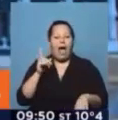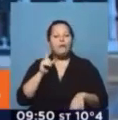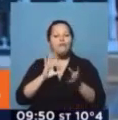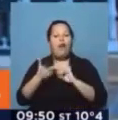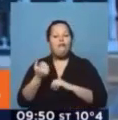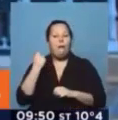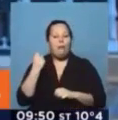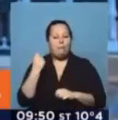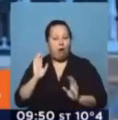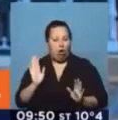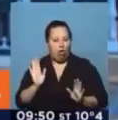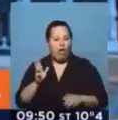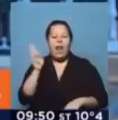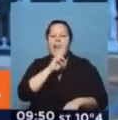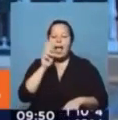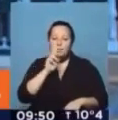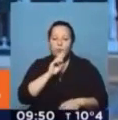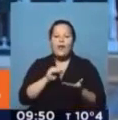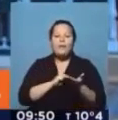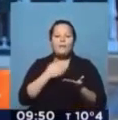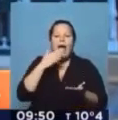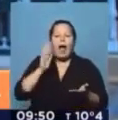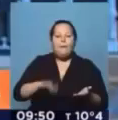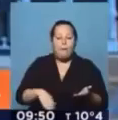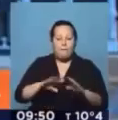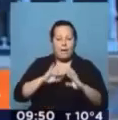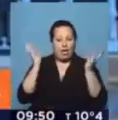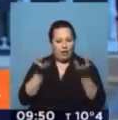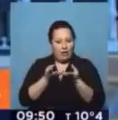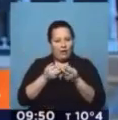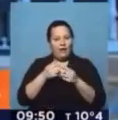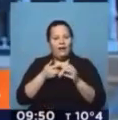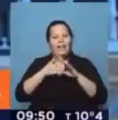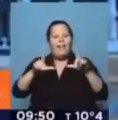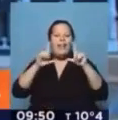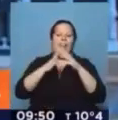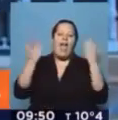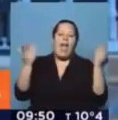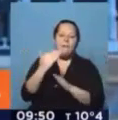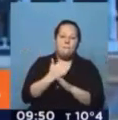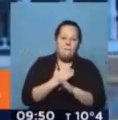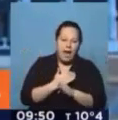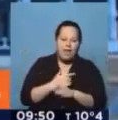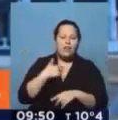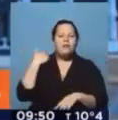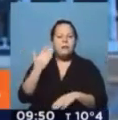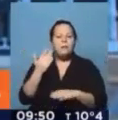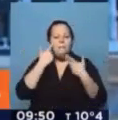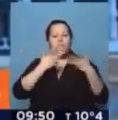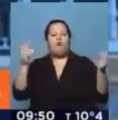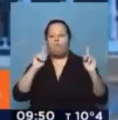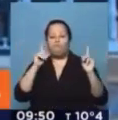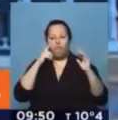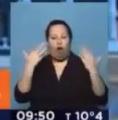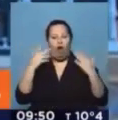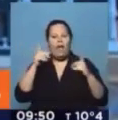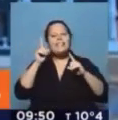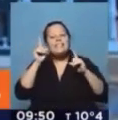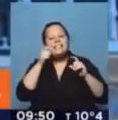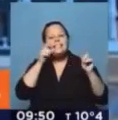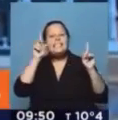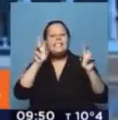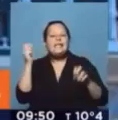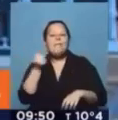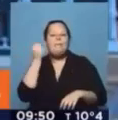de poder. Las mujeres diputadas hablamos menos en los recintos, salimos menos en los diarios, tenemos mucho menos visibilidad, salvo los casos